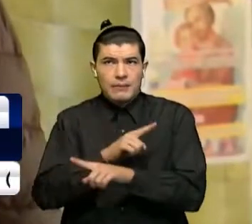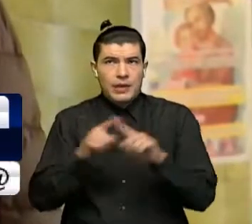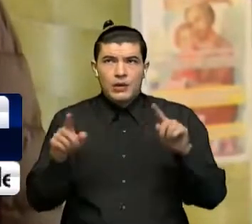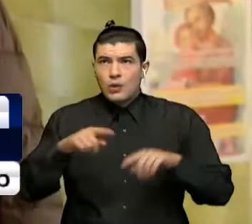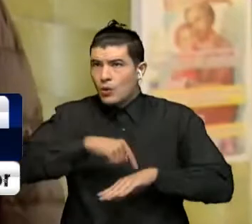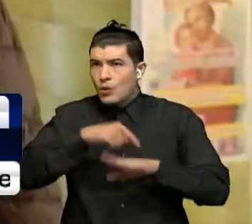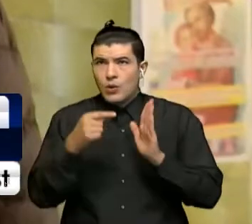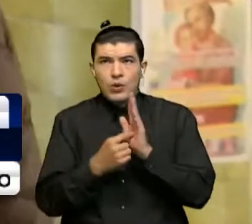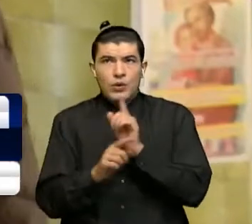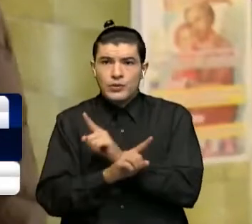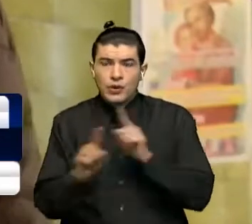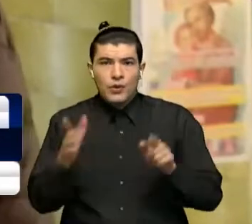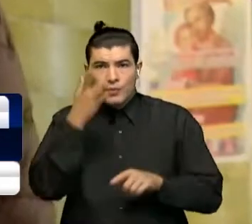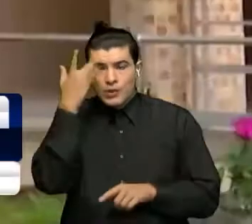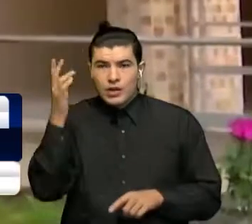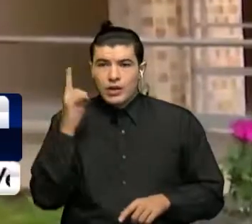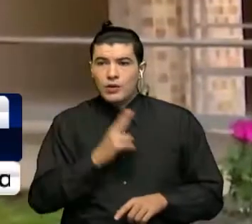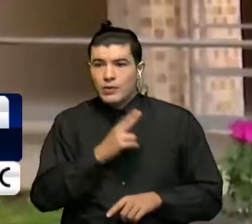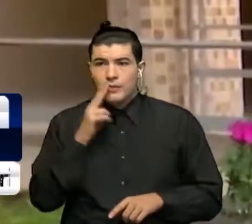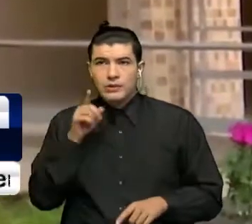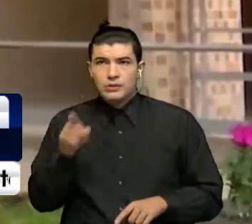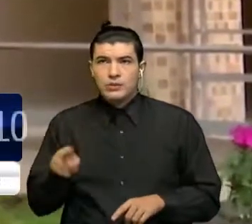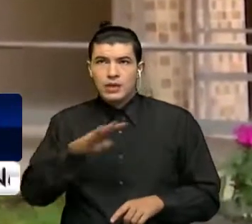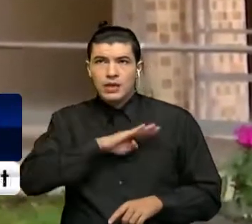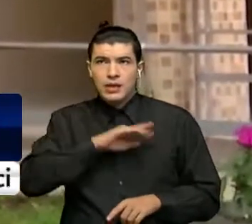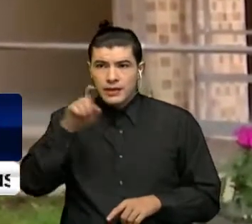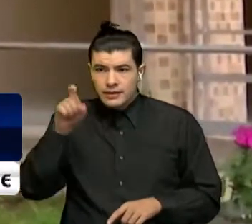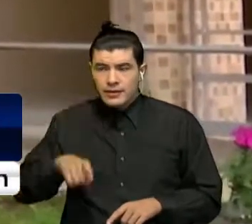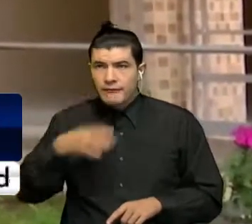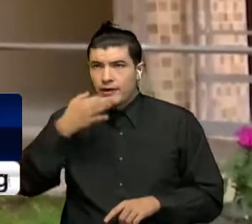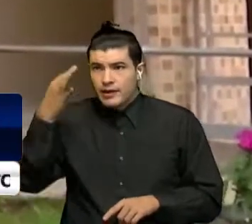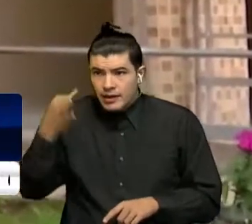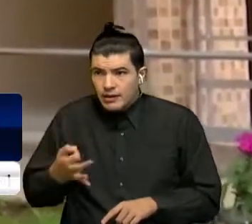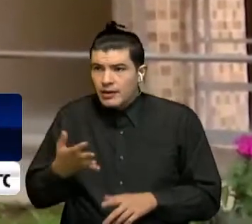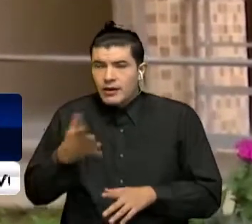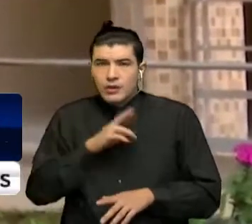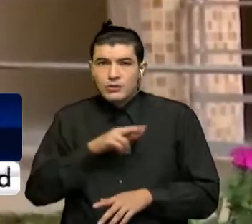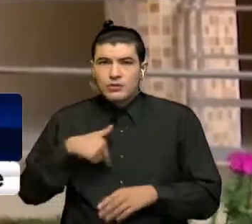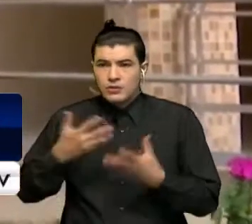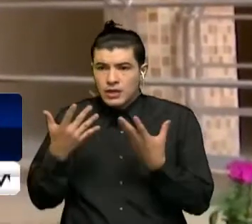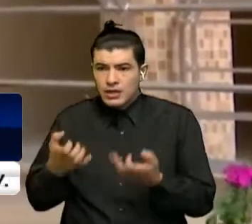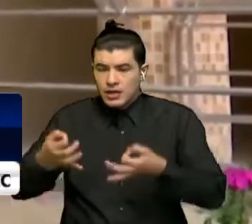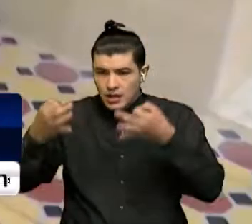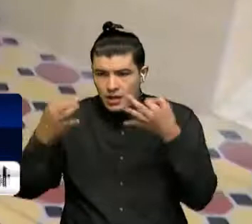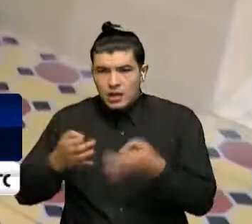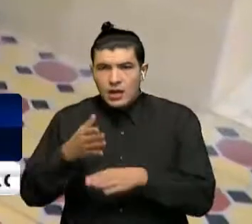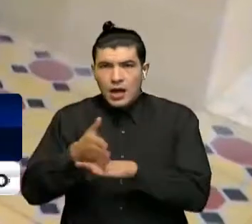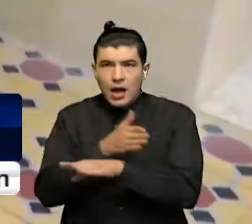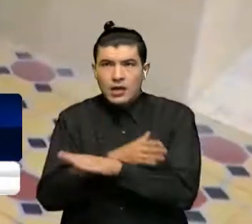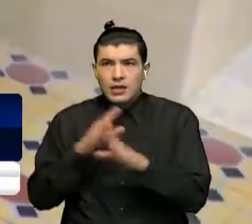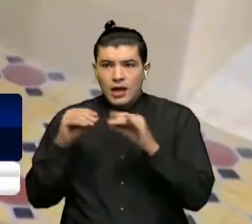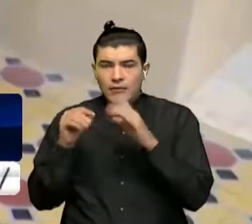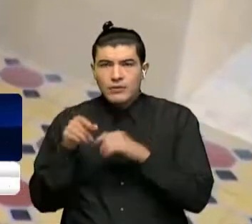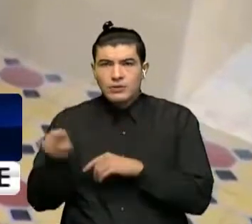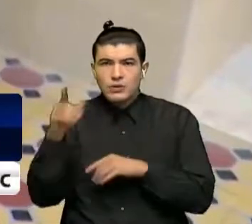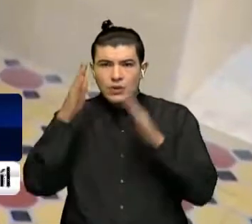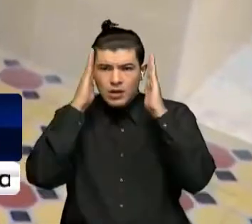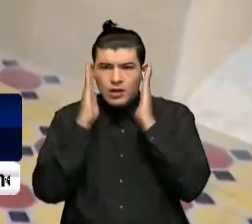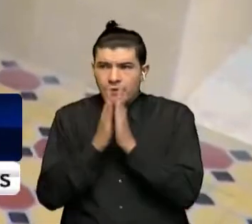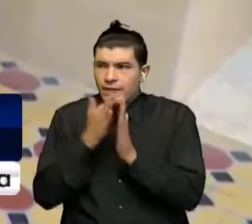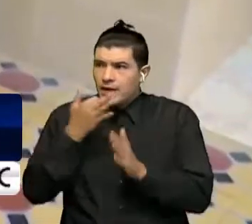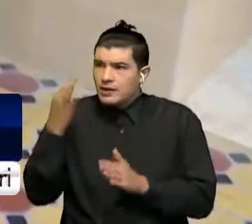todo ya que el compromiso por parte de alcaldía debe cumplirse nosotros queremos cumplimiento ahorita precisamente hablamos con la madre que bueno fuera que